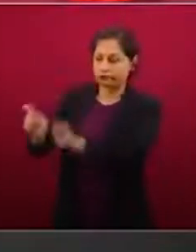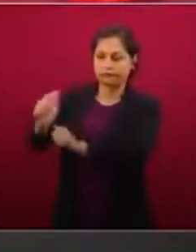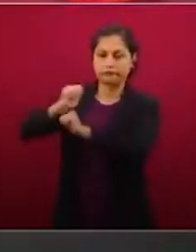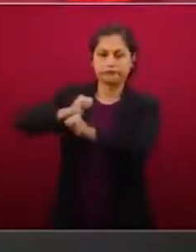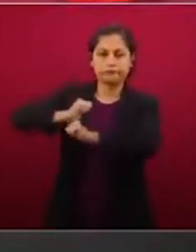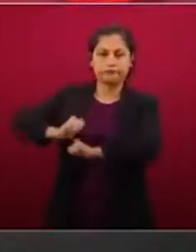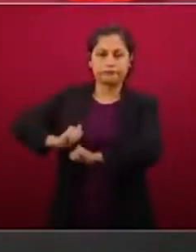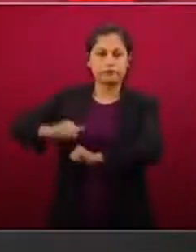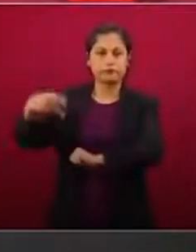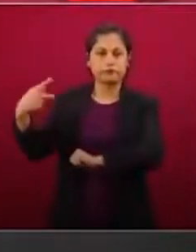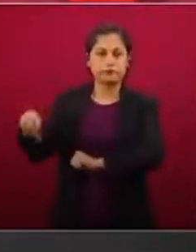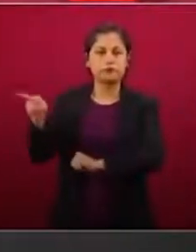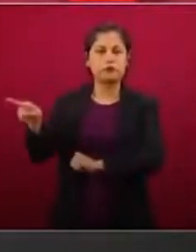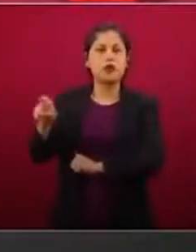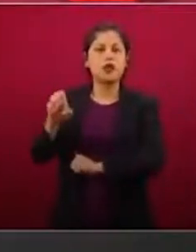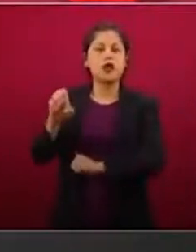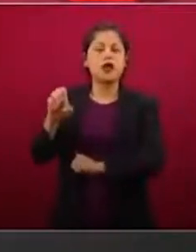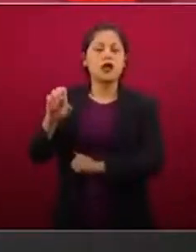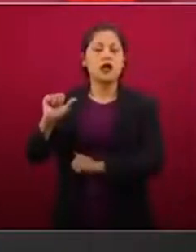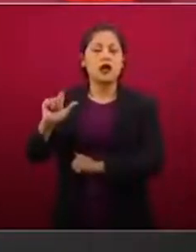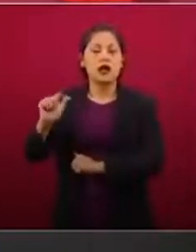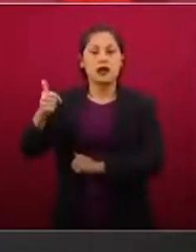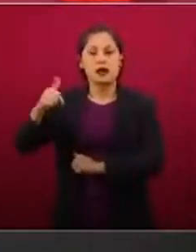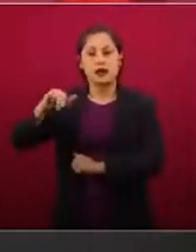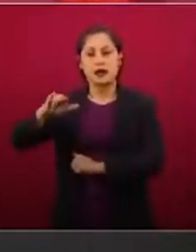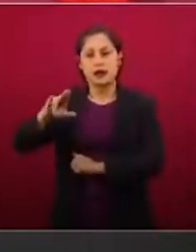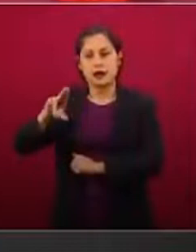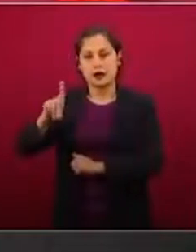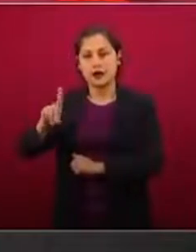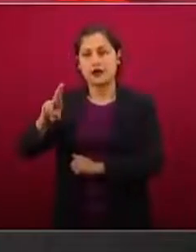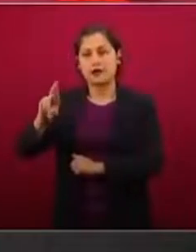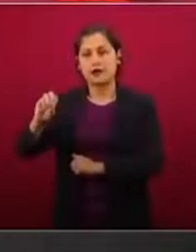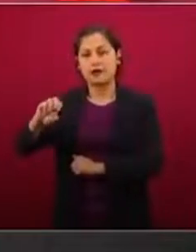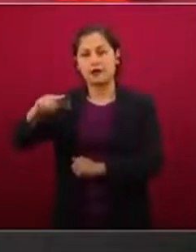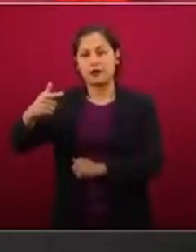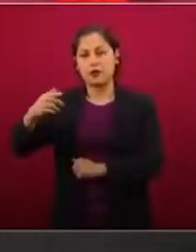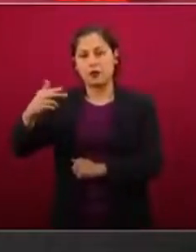porque Alejandro Gertz Manero es recto.